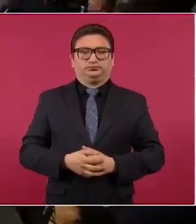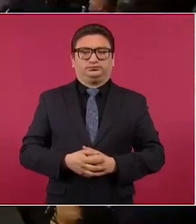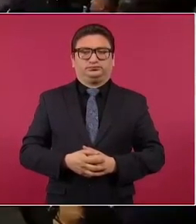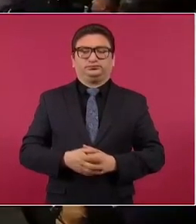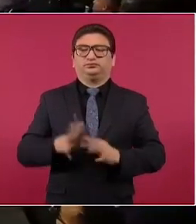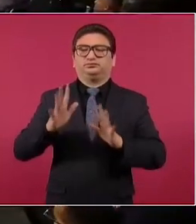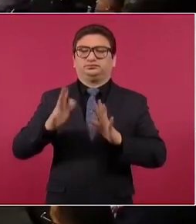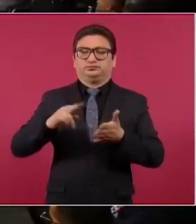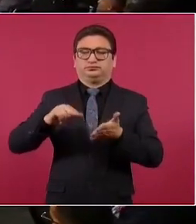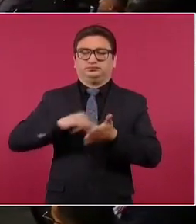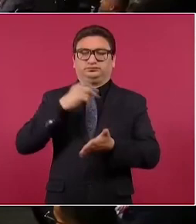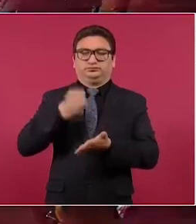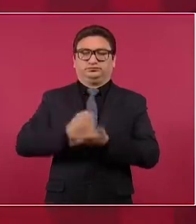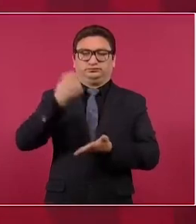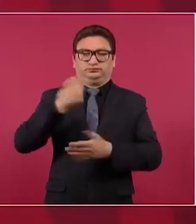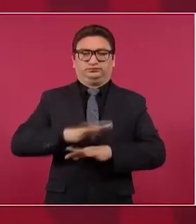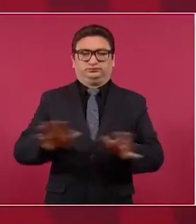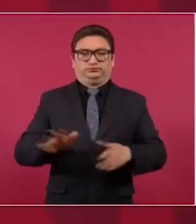Ya firmé el decreto.